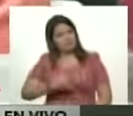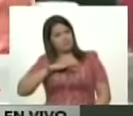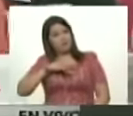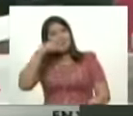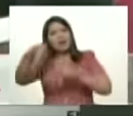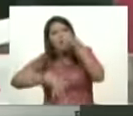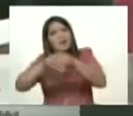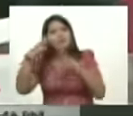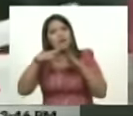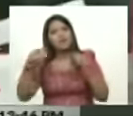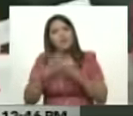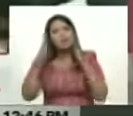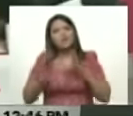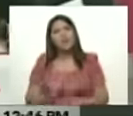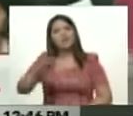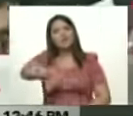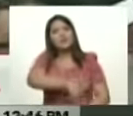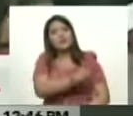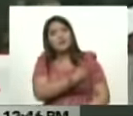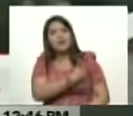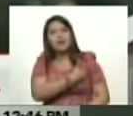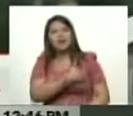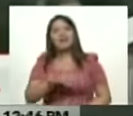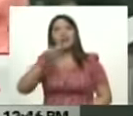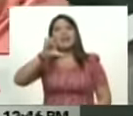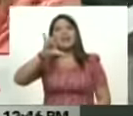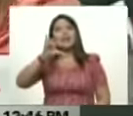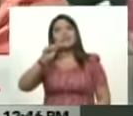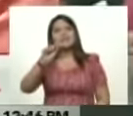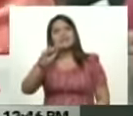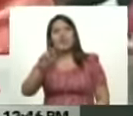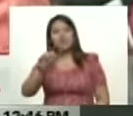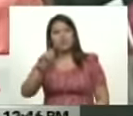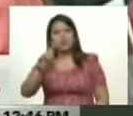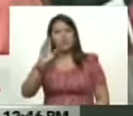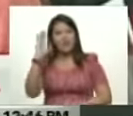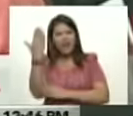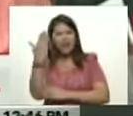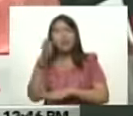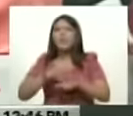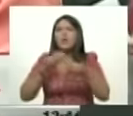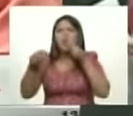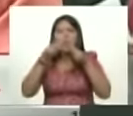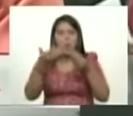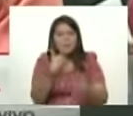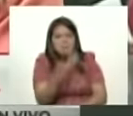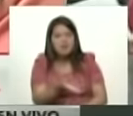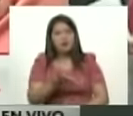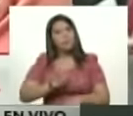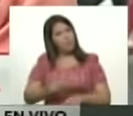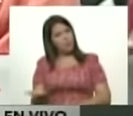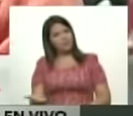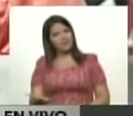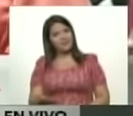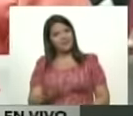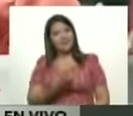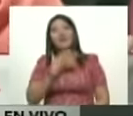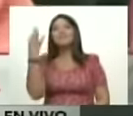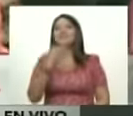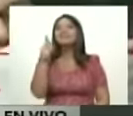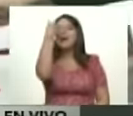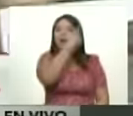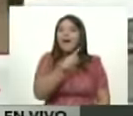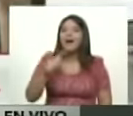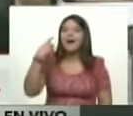a los estudiantes de la Universidad Lisandro Alvarado por qué comen lo que comen. Ese es el verdadero rostro.